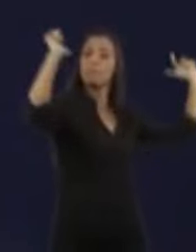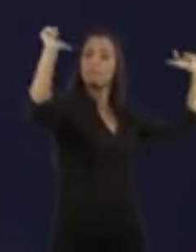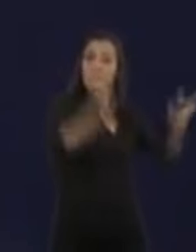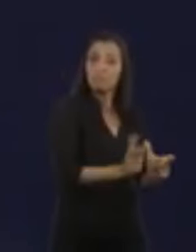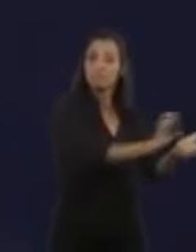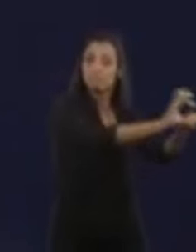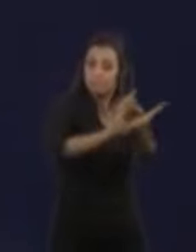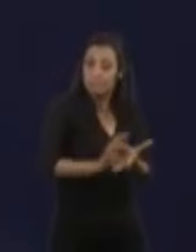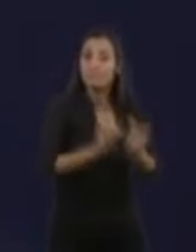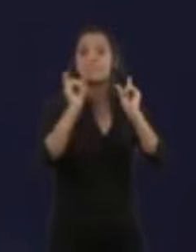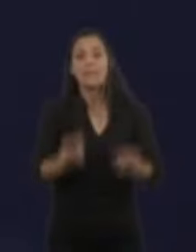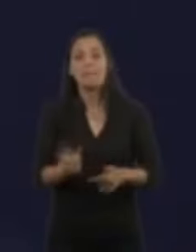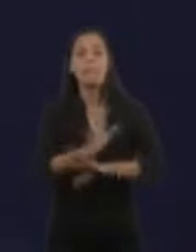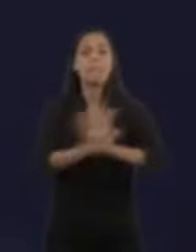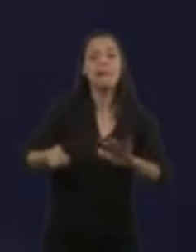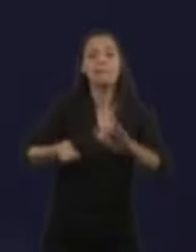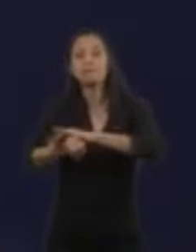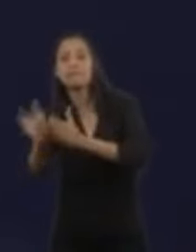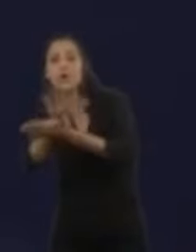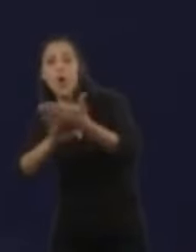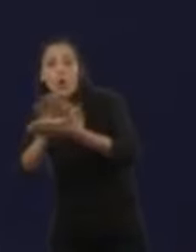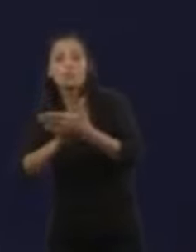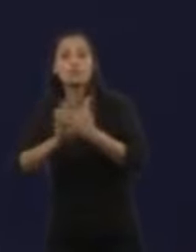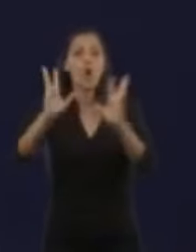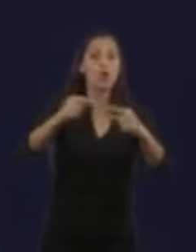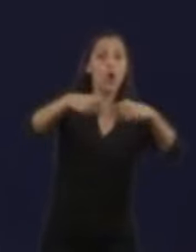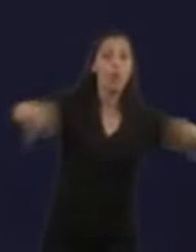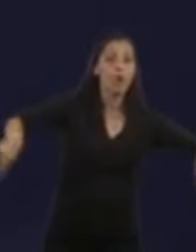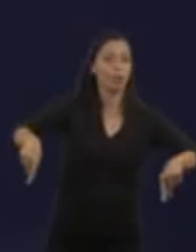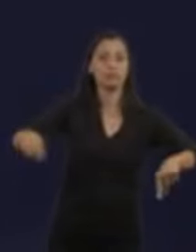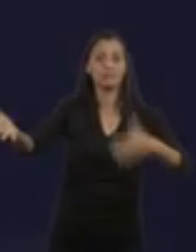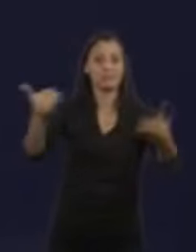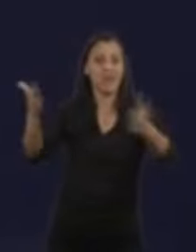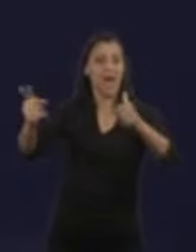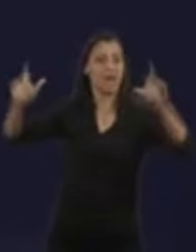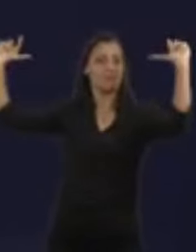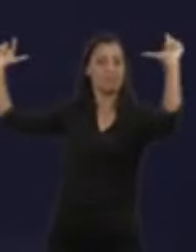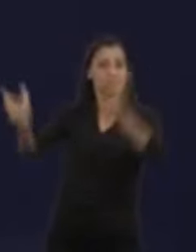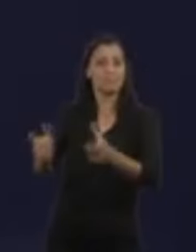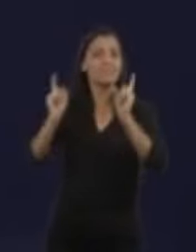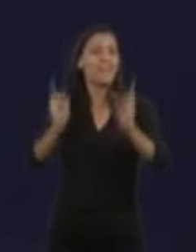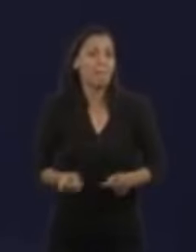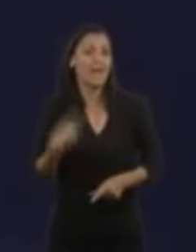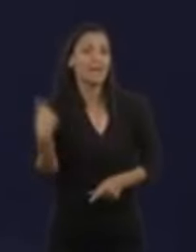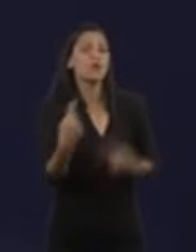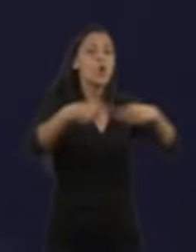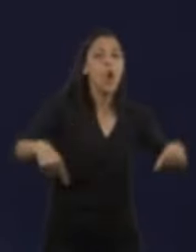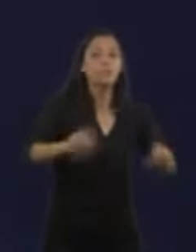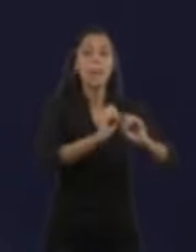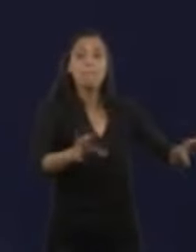infinidad de curros y de robos y de corrupción y de cosas que estaban que estaban